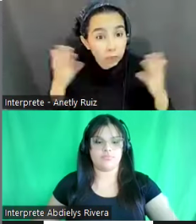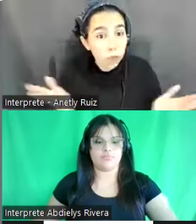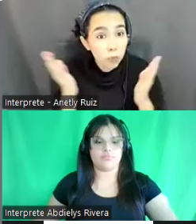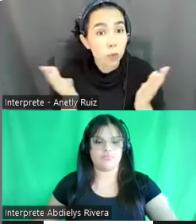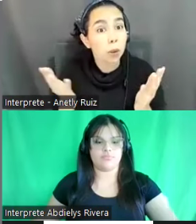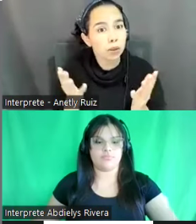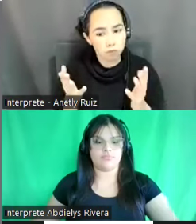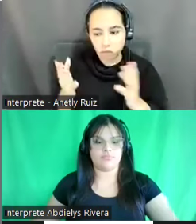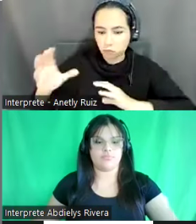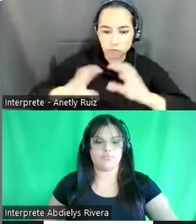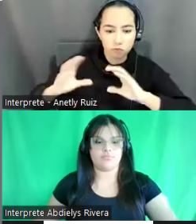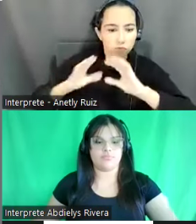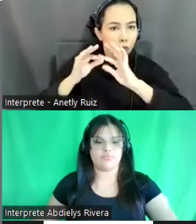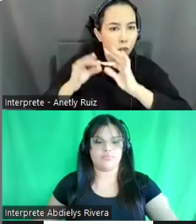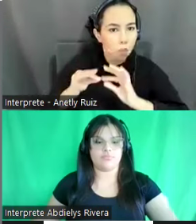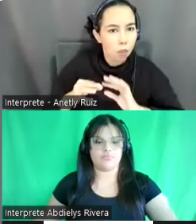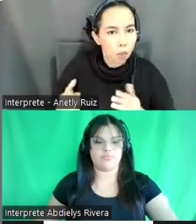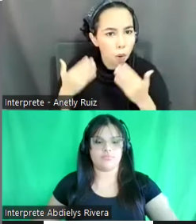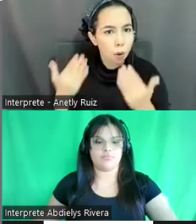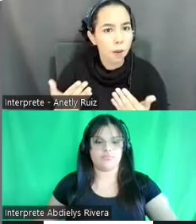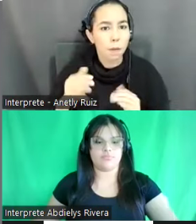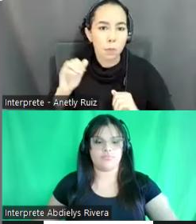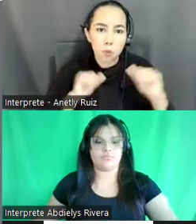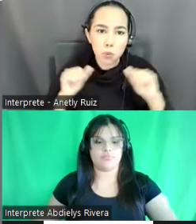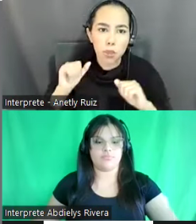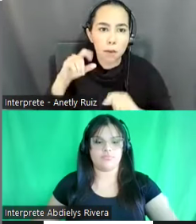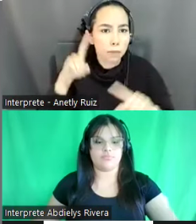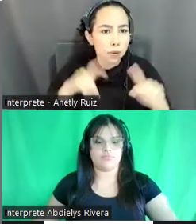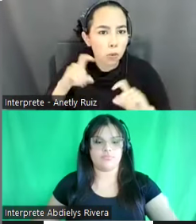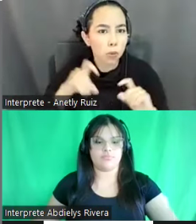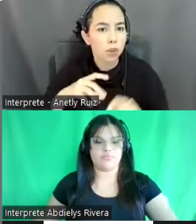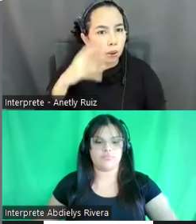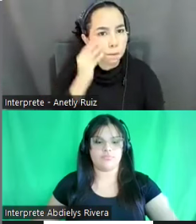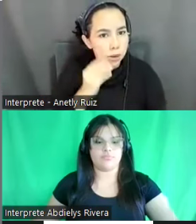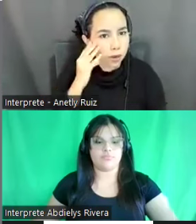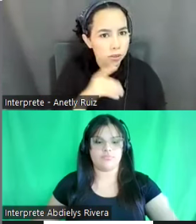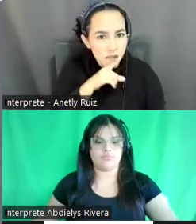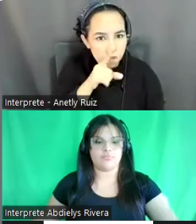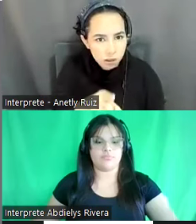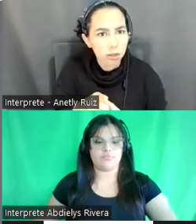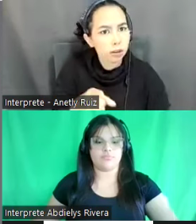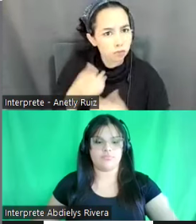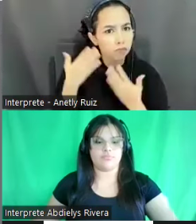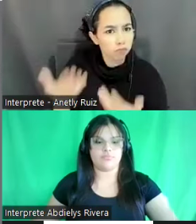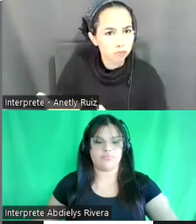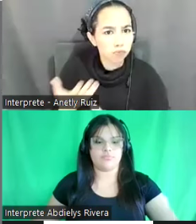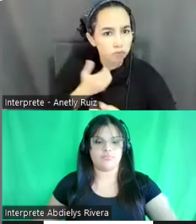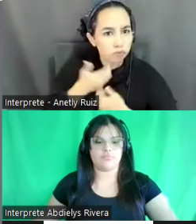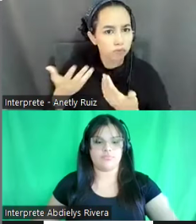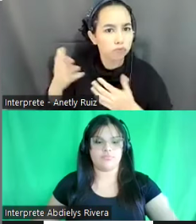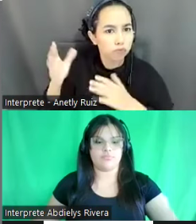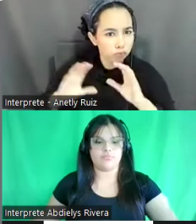comenten, presenten no solamente sus preguntas, sino también, ¿verdad?, situaciones que ustedes hayan vivido en las que la